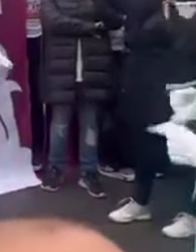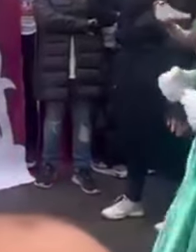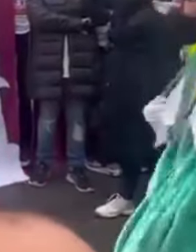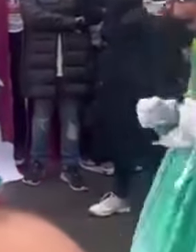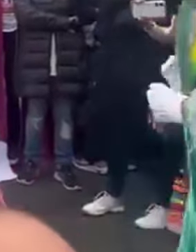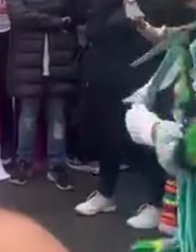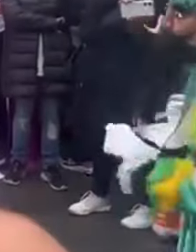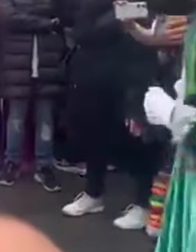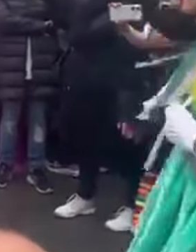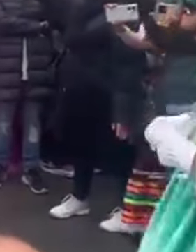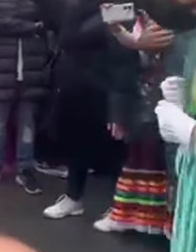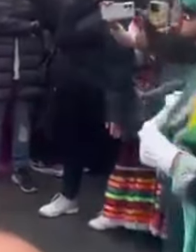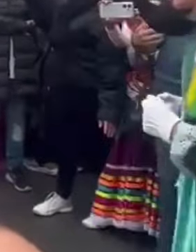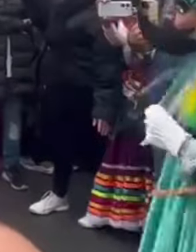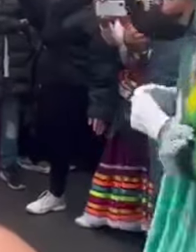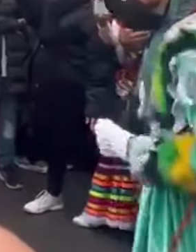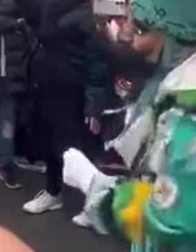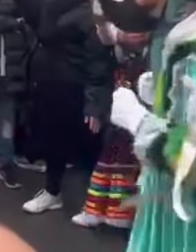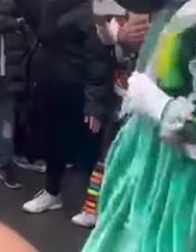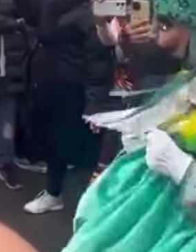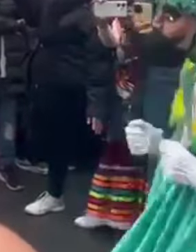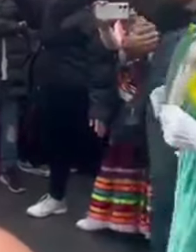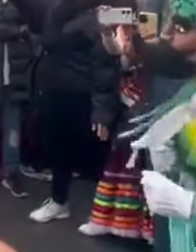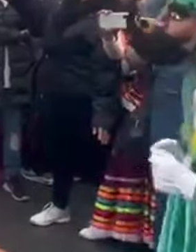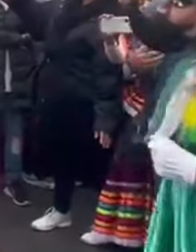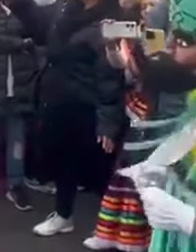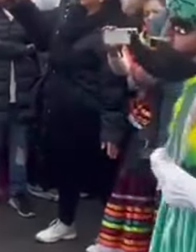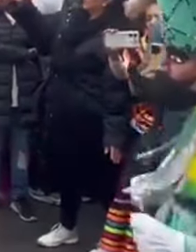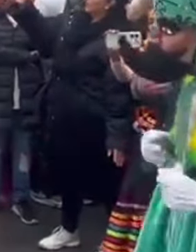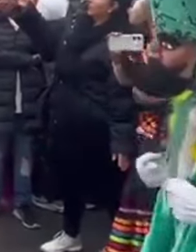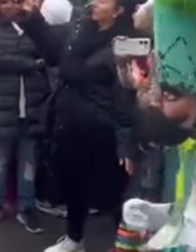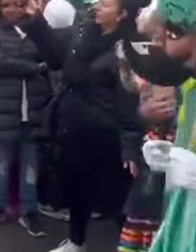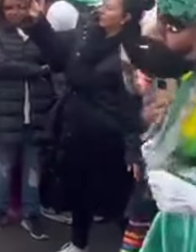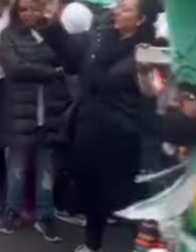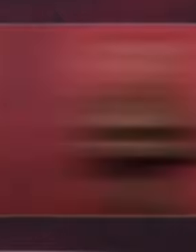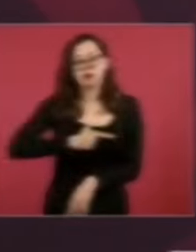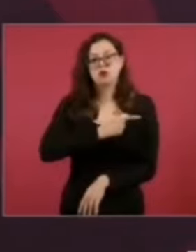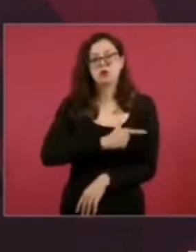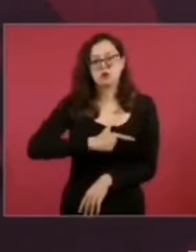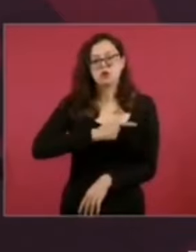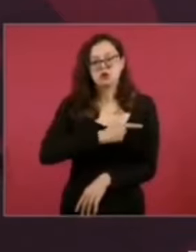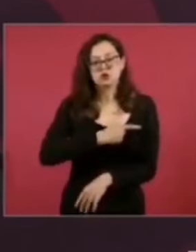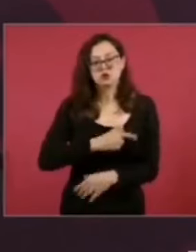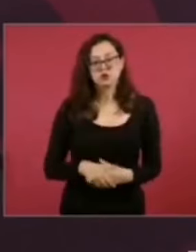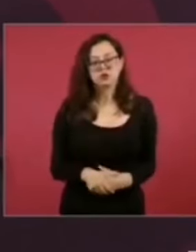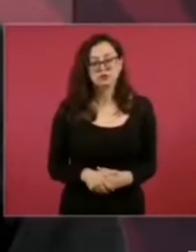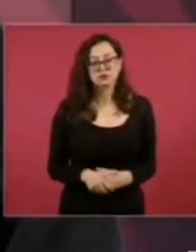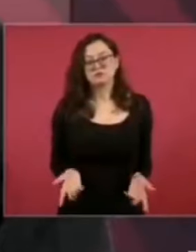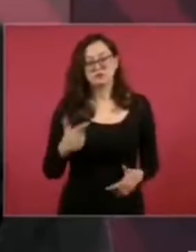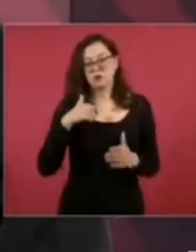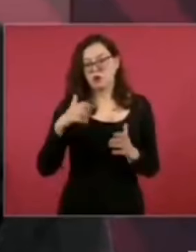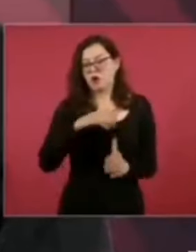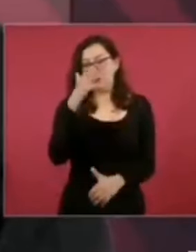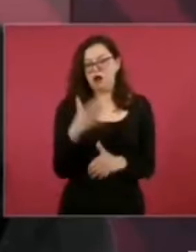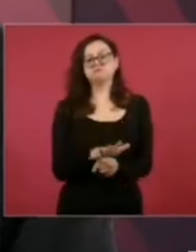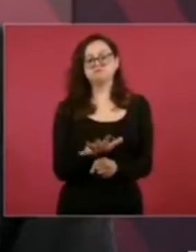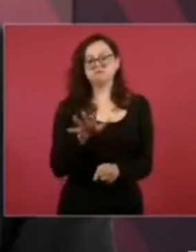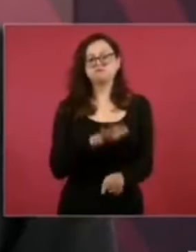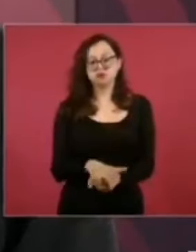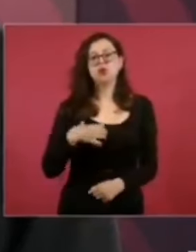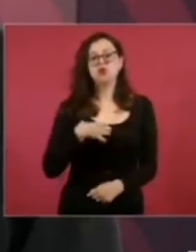que se encontraba muy satisfecho con lo logrado en su mandato y agradecido con el amor de los mexicanos. Decir que me voy muy